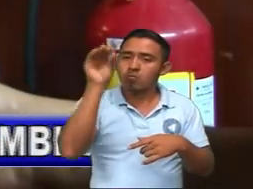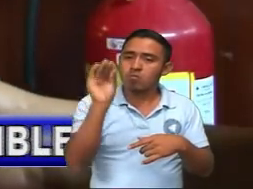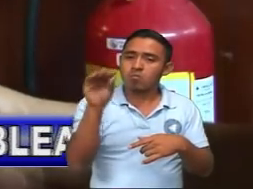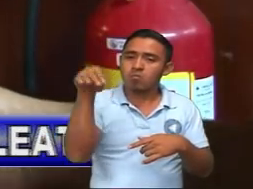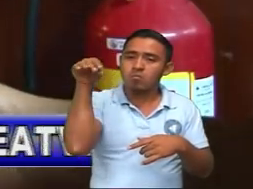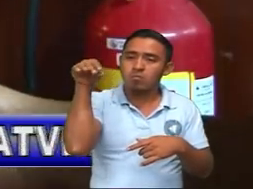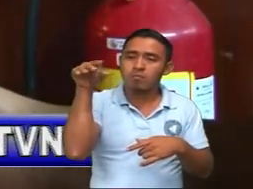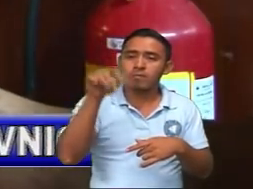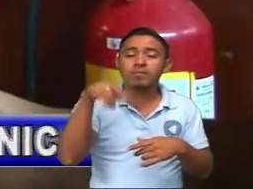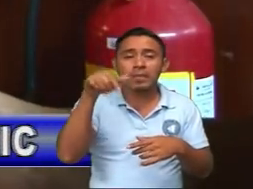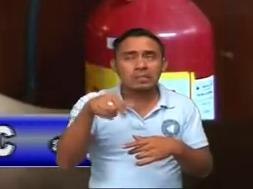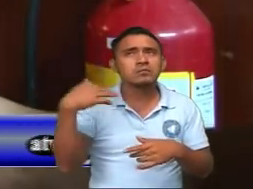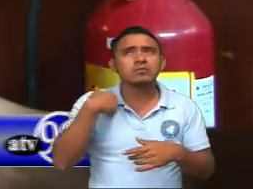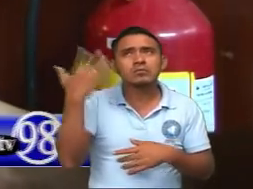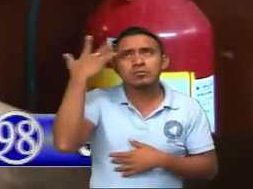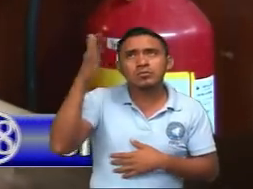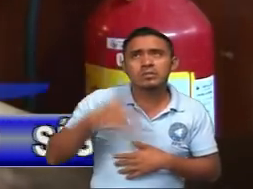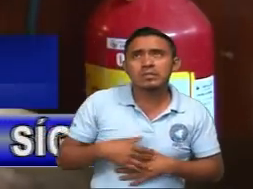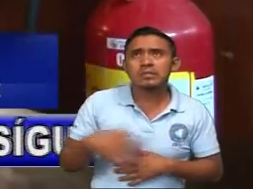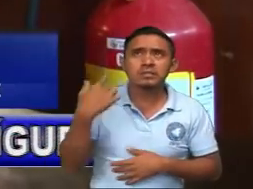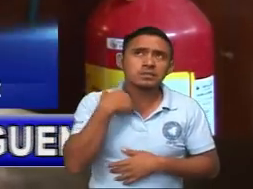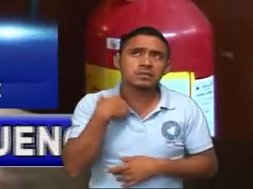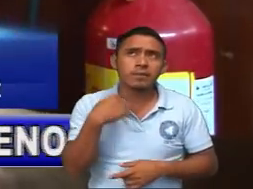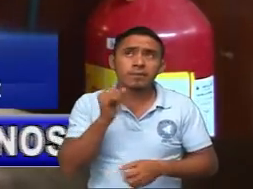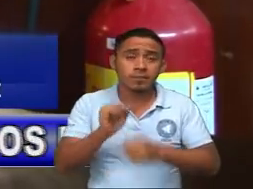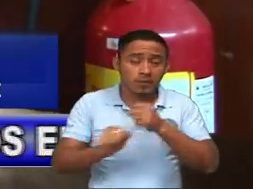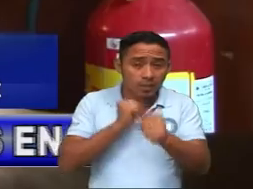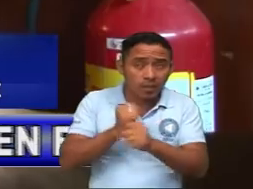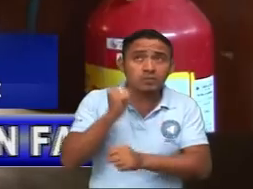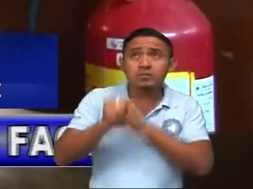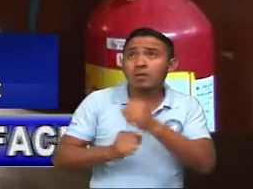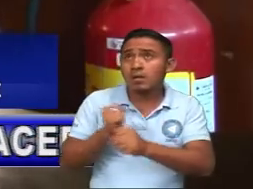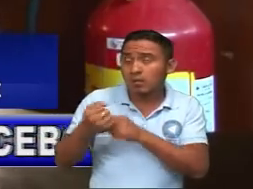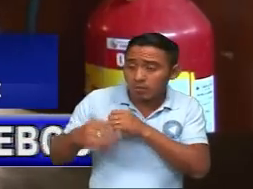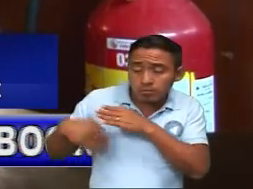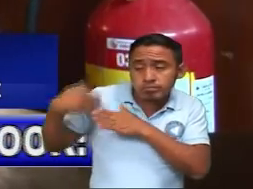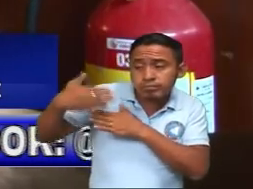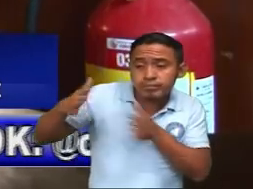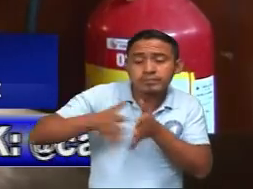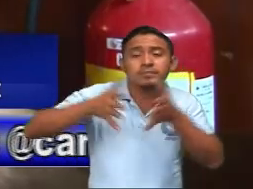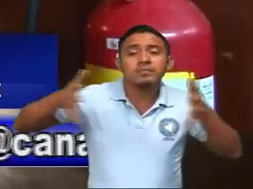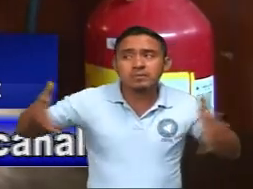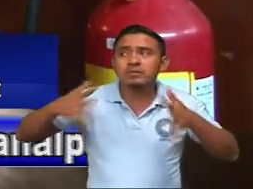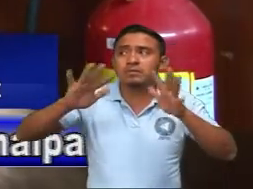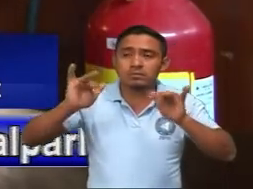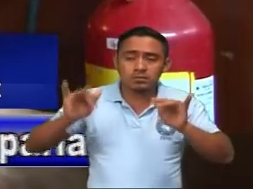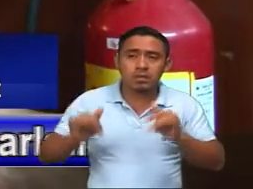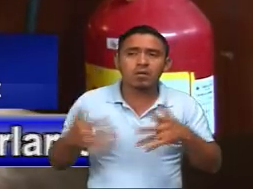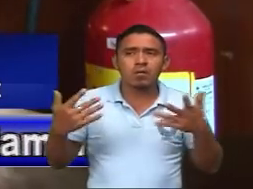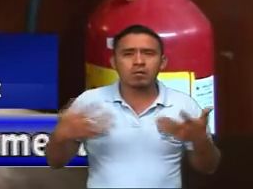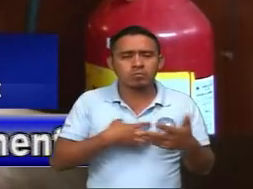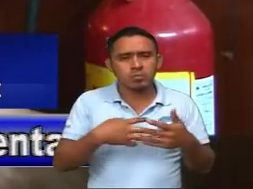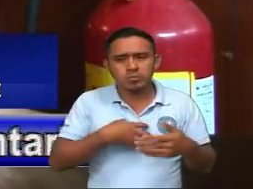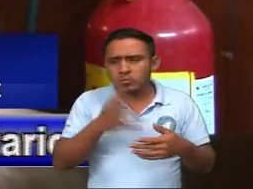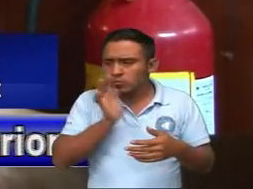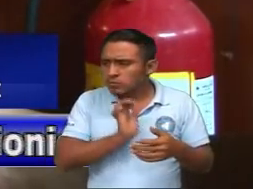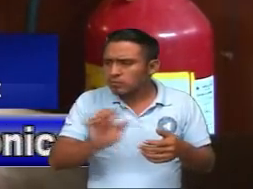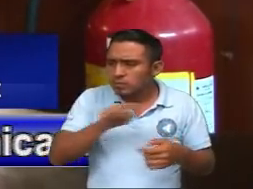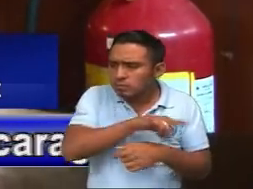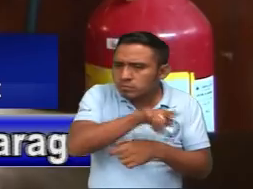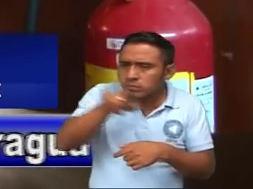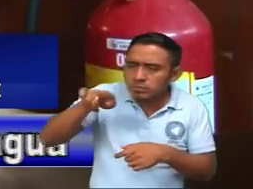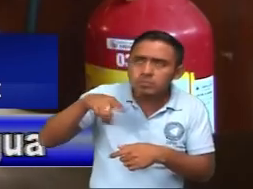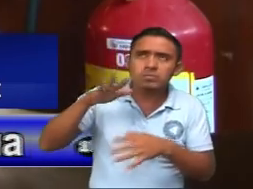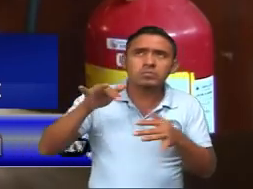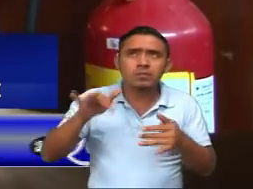que cada generación nueva ha superado a la anterior. Hemos crecido como gremio. Nuestros muchachos